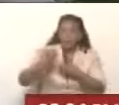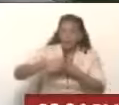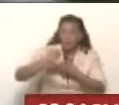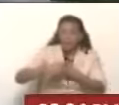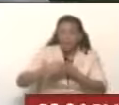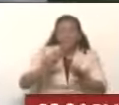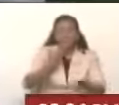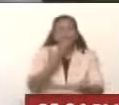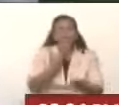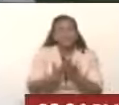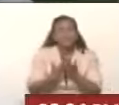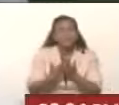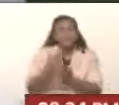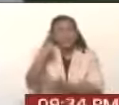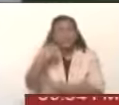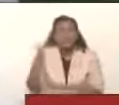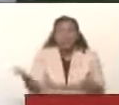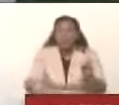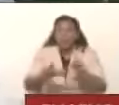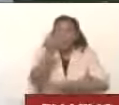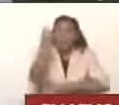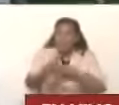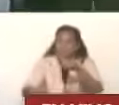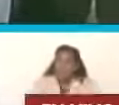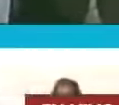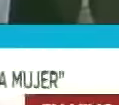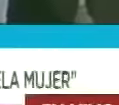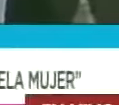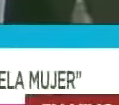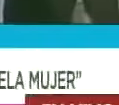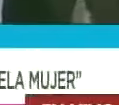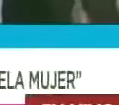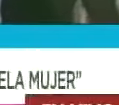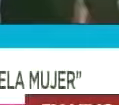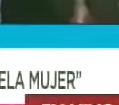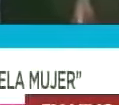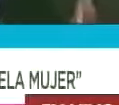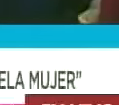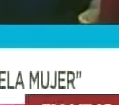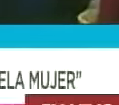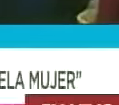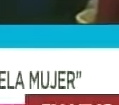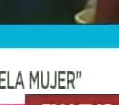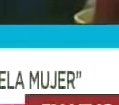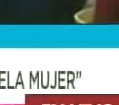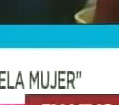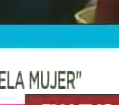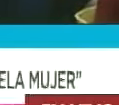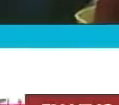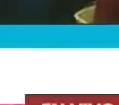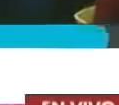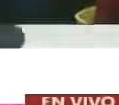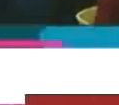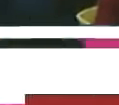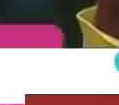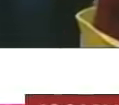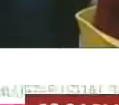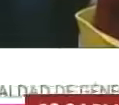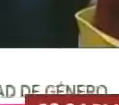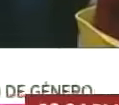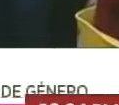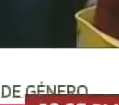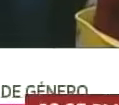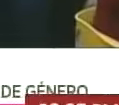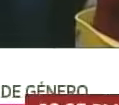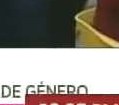agradecerle, presidente, porque bueno, esto es un logro que se da en el estado Zulia, no solamente para nuestra hermana, nuestra lideresa, que ha llorado de